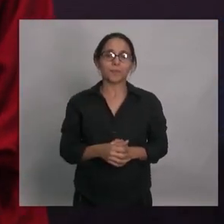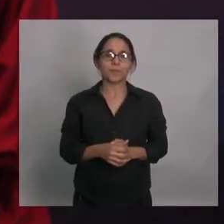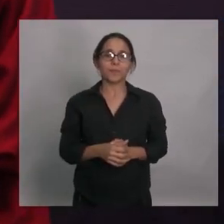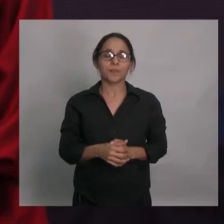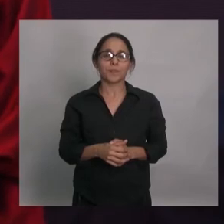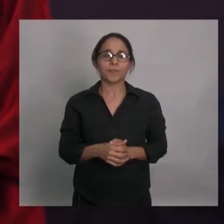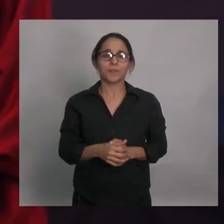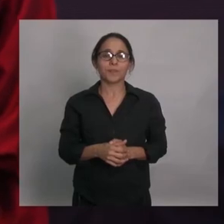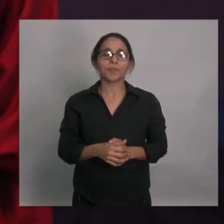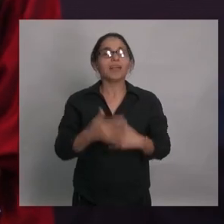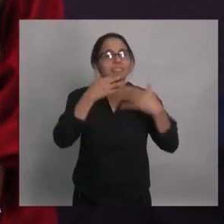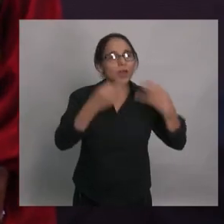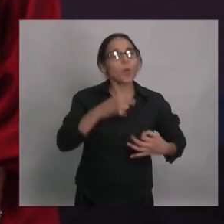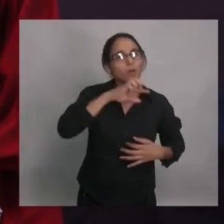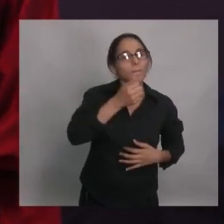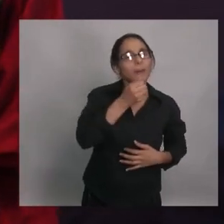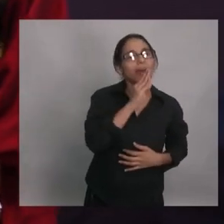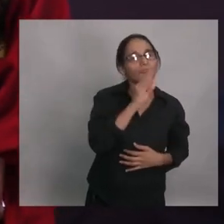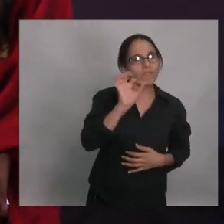seguramente pablo